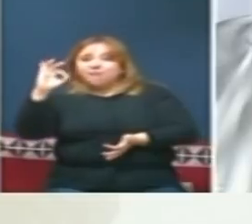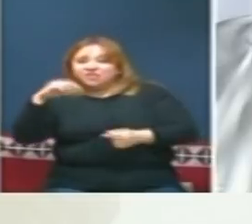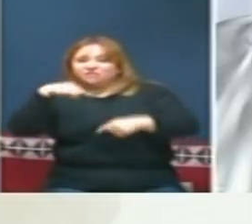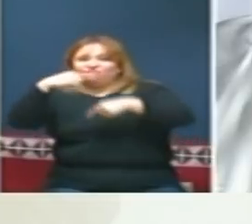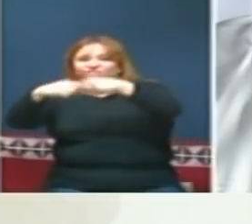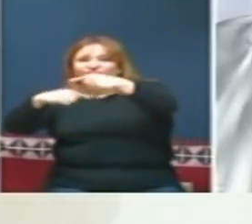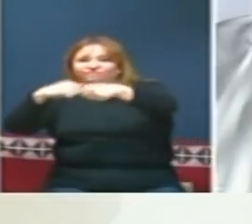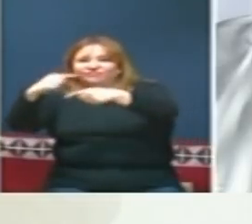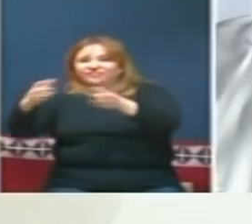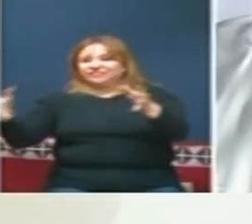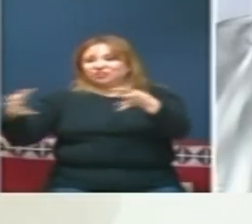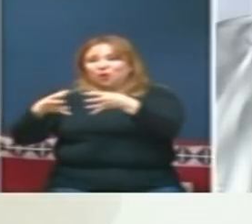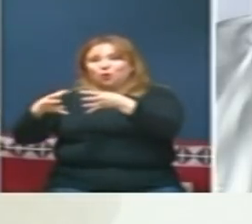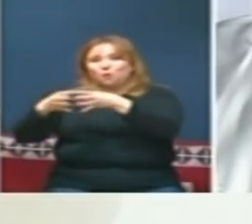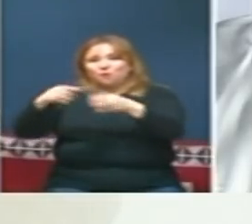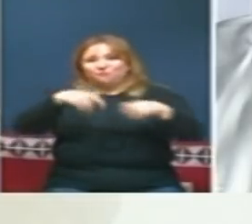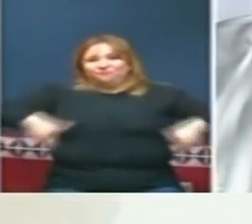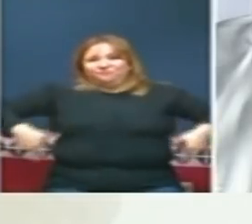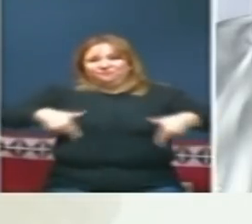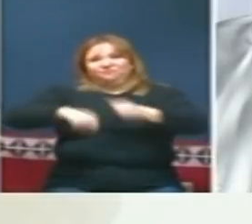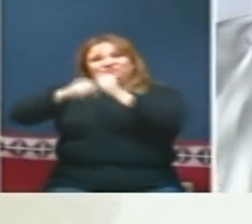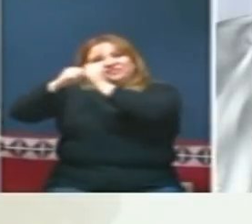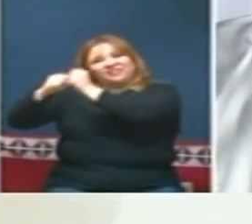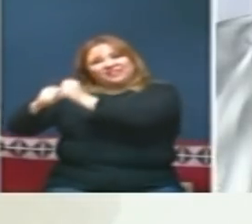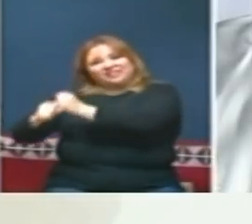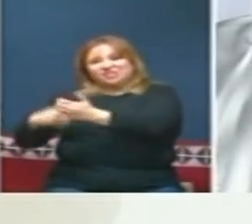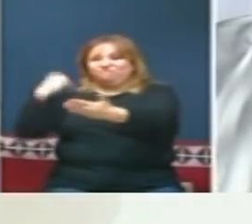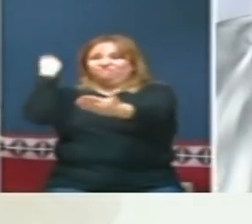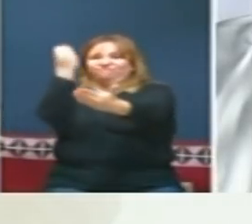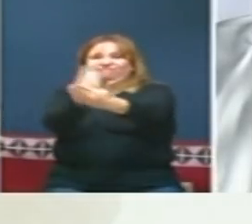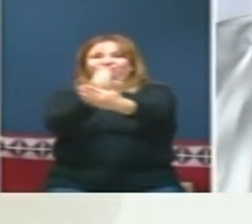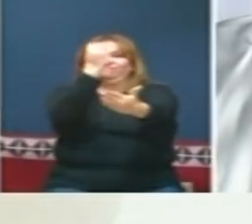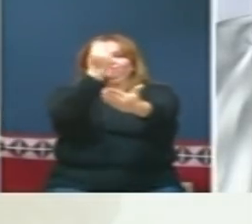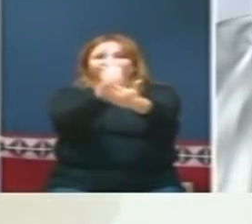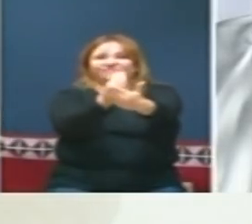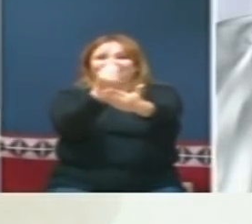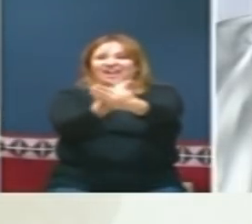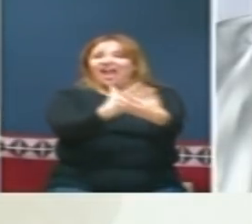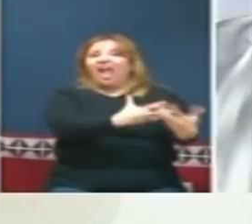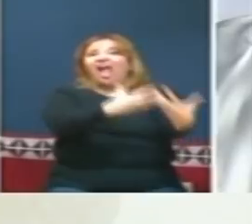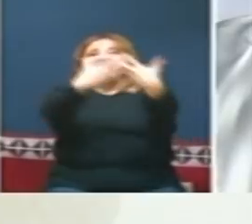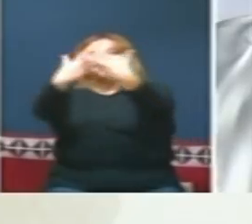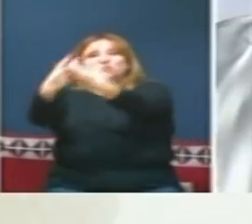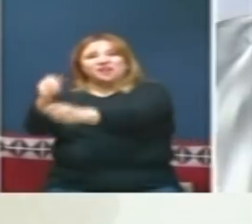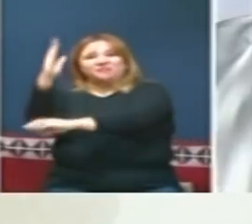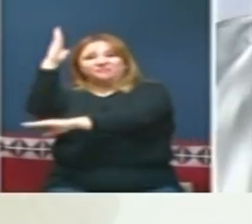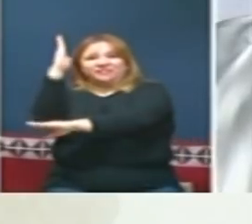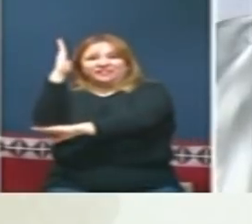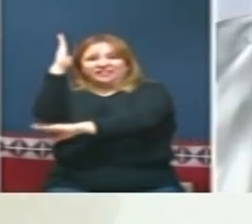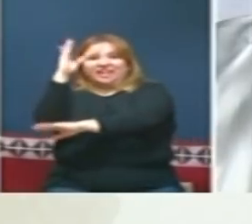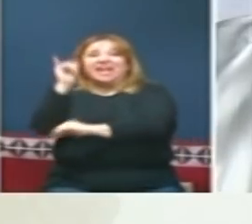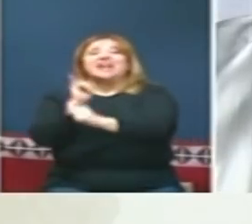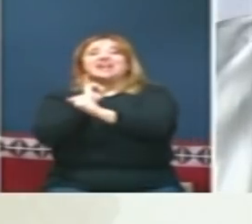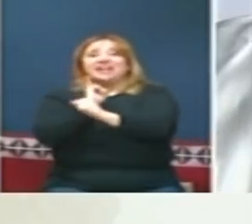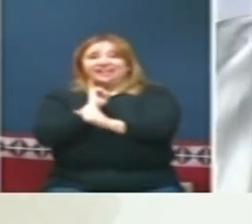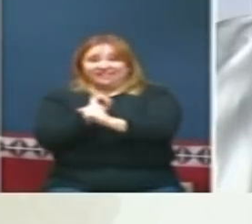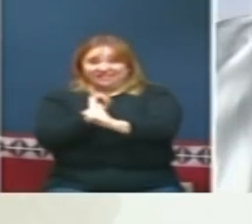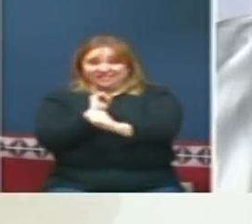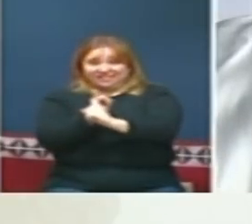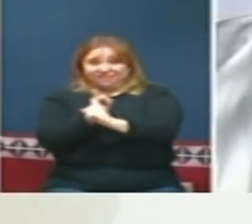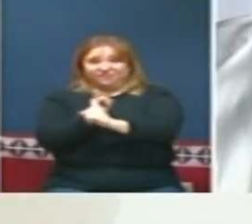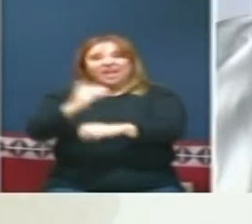a Monseñor Angelelli lo nombró vicario cooperador de la parroquia de Chamical. En